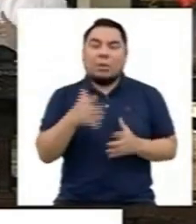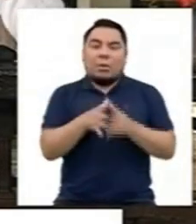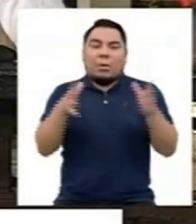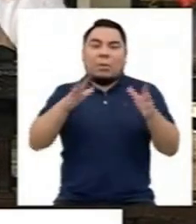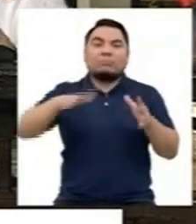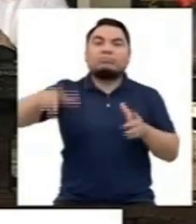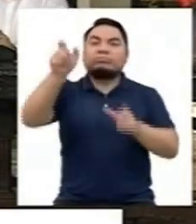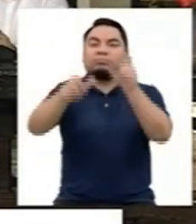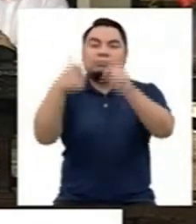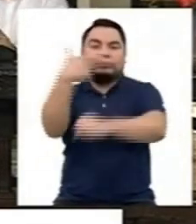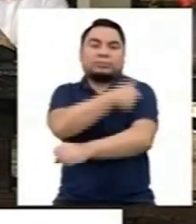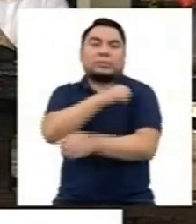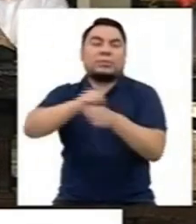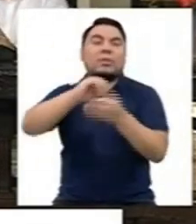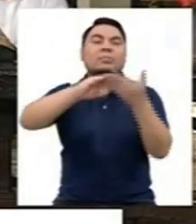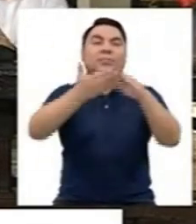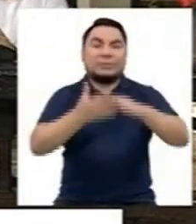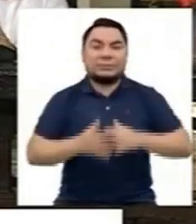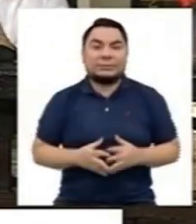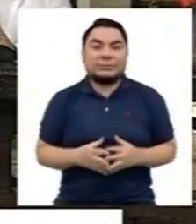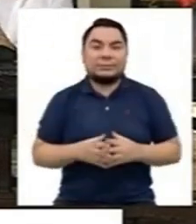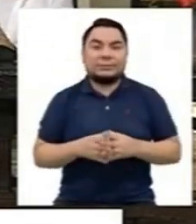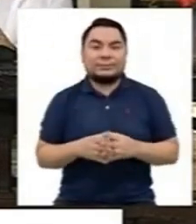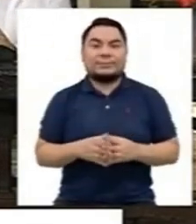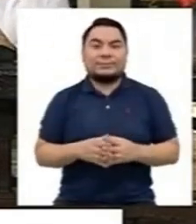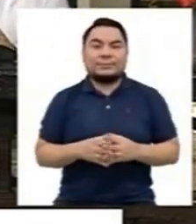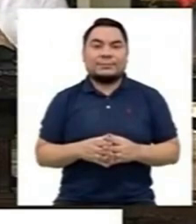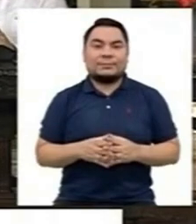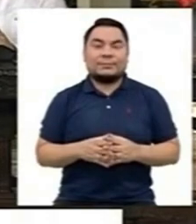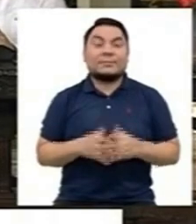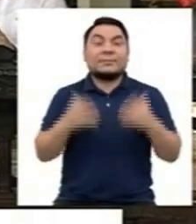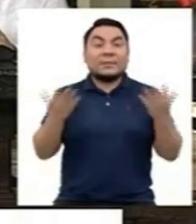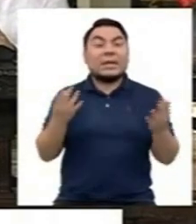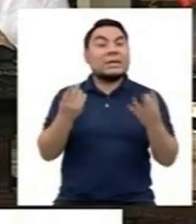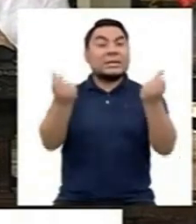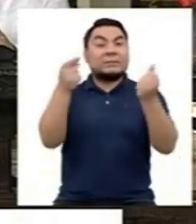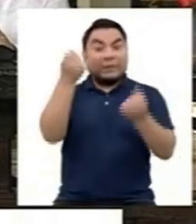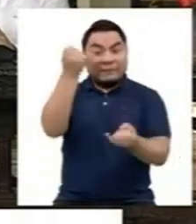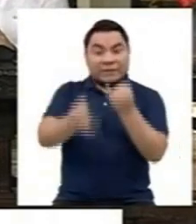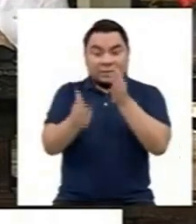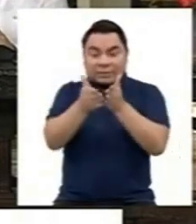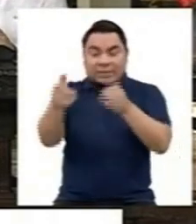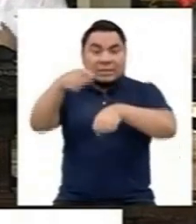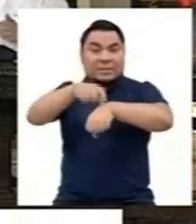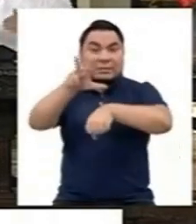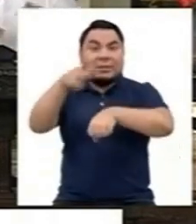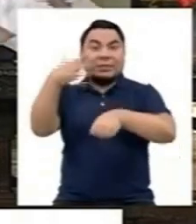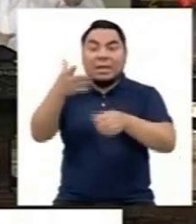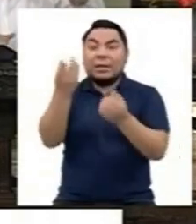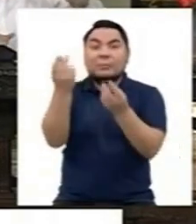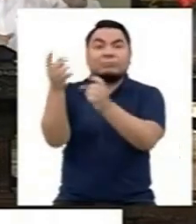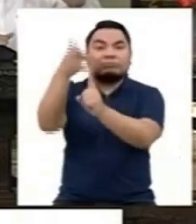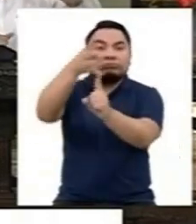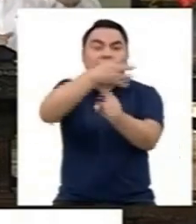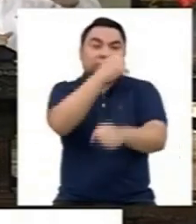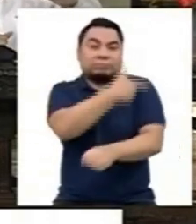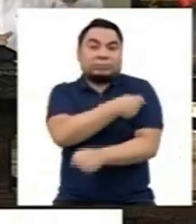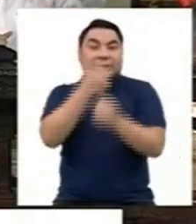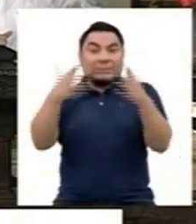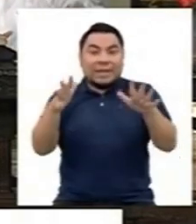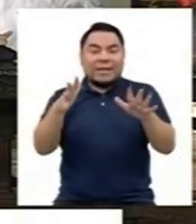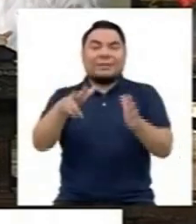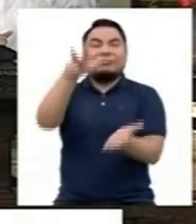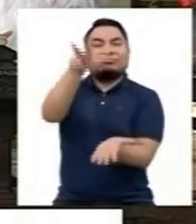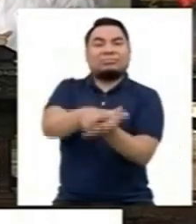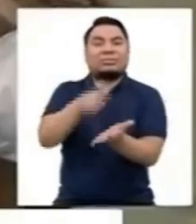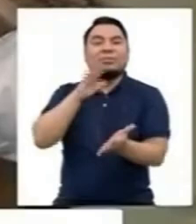ha hablado sobre la vacuna rusa, ¿no? Muchos de los medios de prensa a veces sin informarse. Nosotros vamos a copiar en la descripción todo